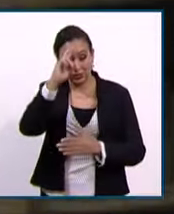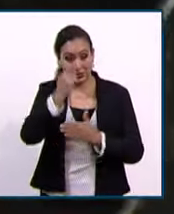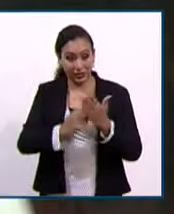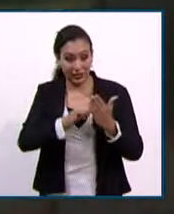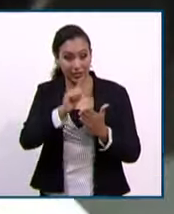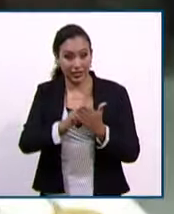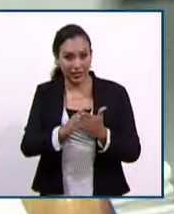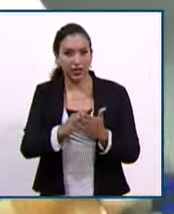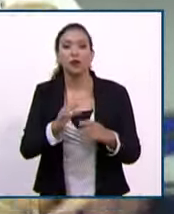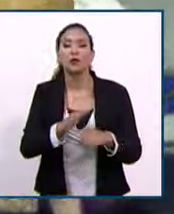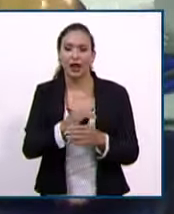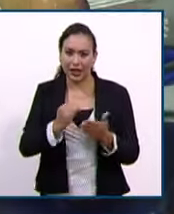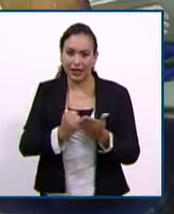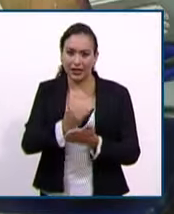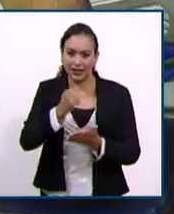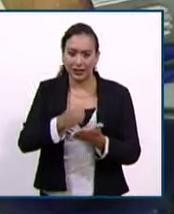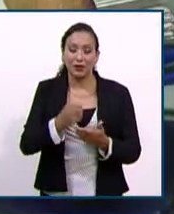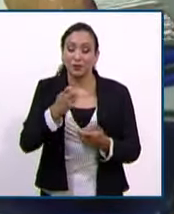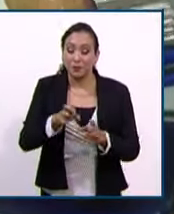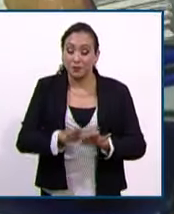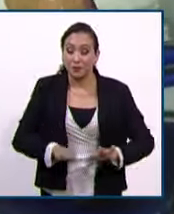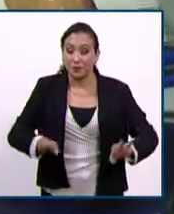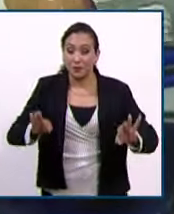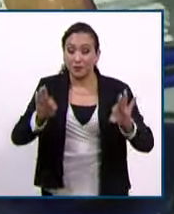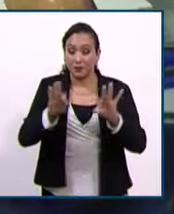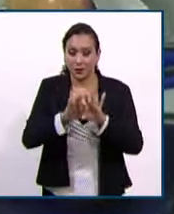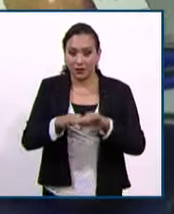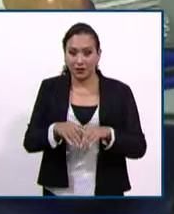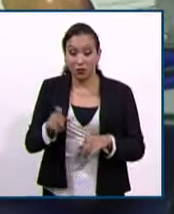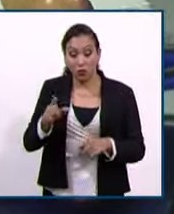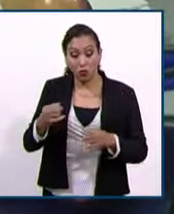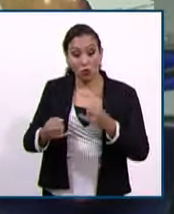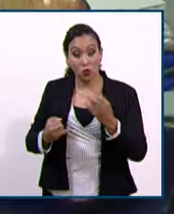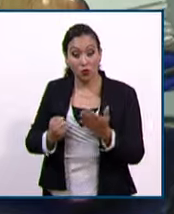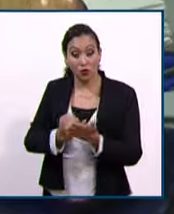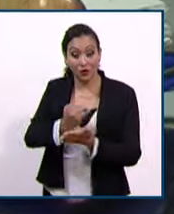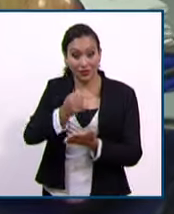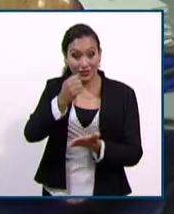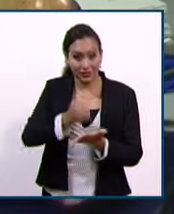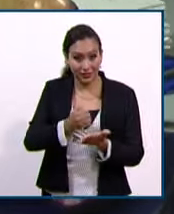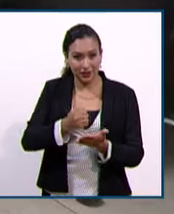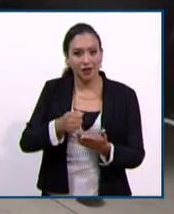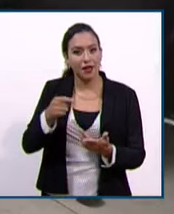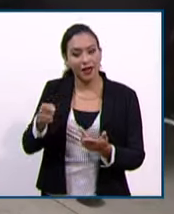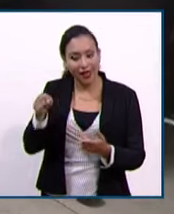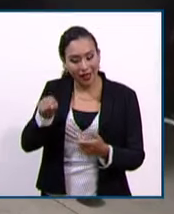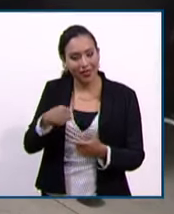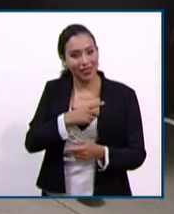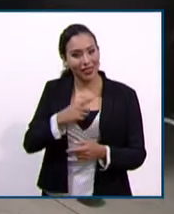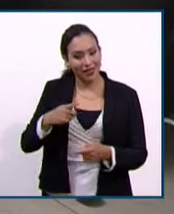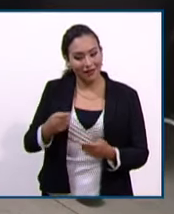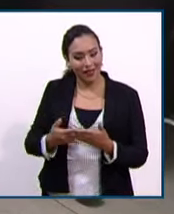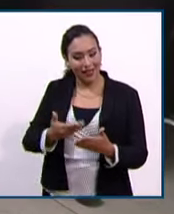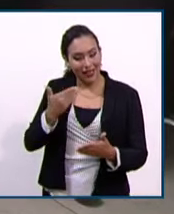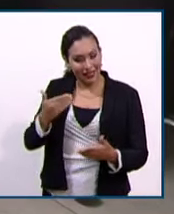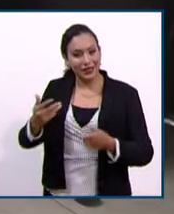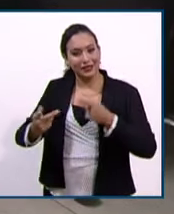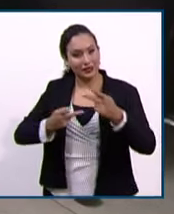las sentencias. Para ello es fundamental que quien las dicte tenga la mejor formación y contar con un